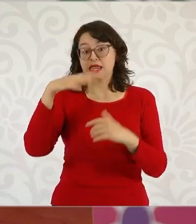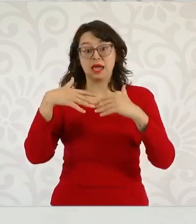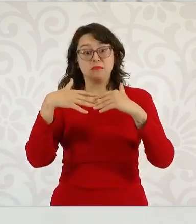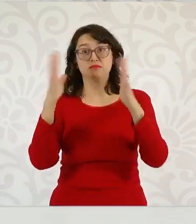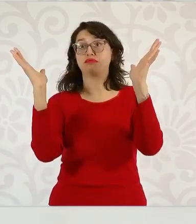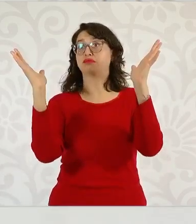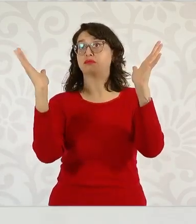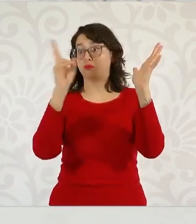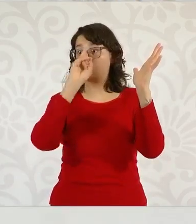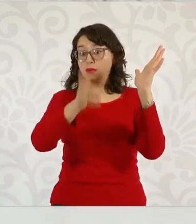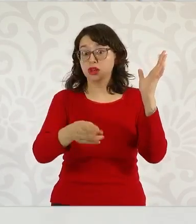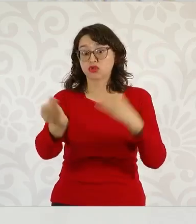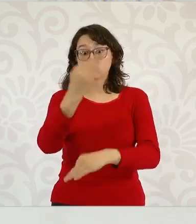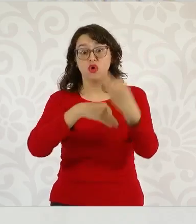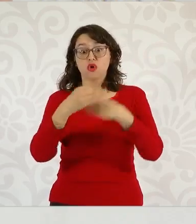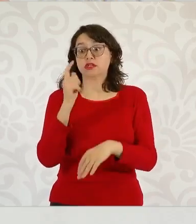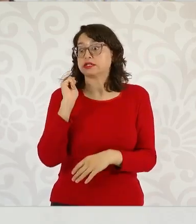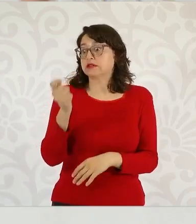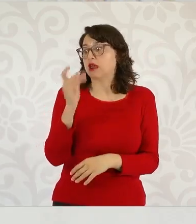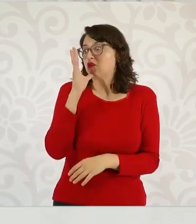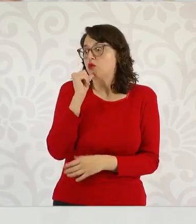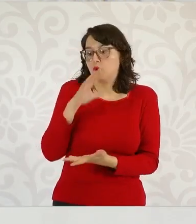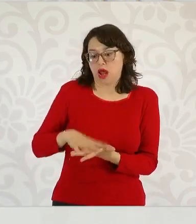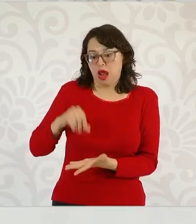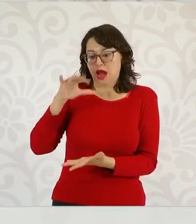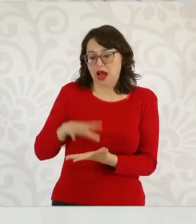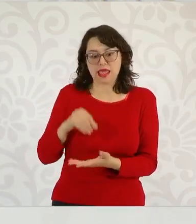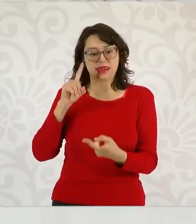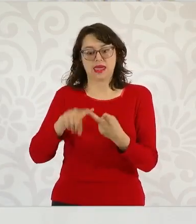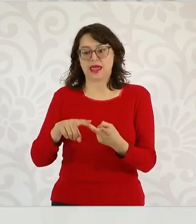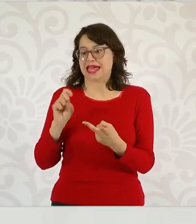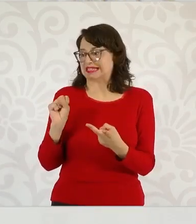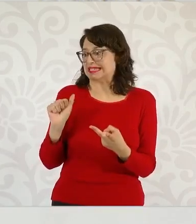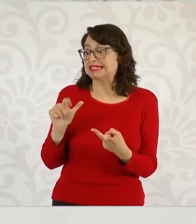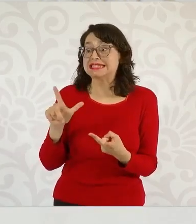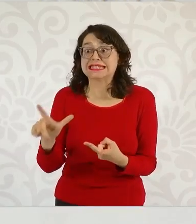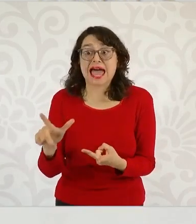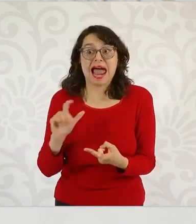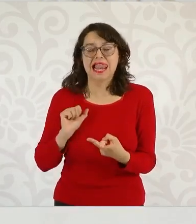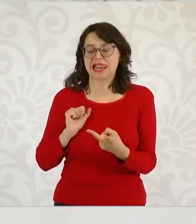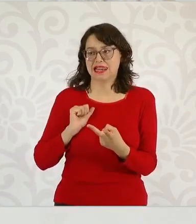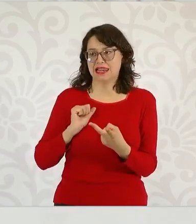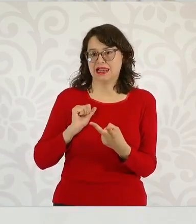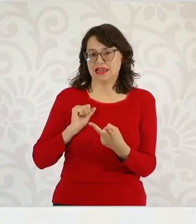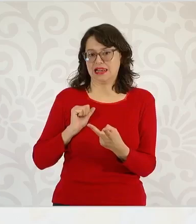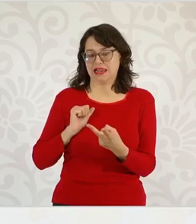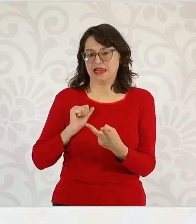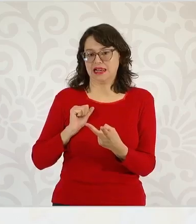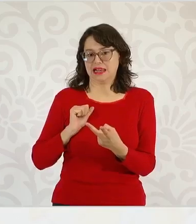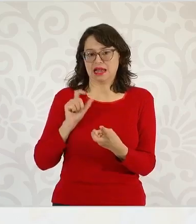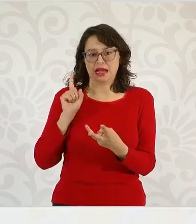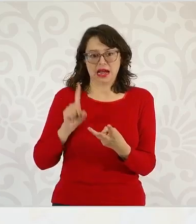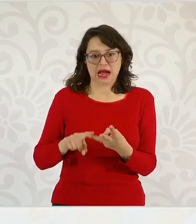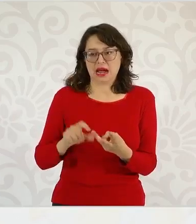de arena para la construcción o las minas salinas, que hay minería para sal. Es